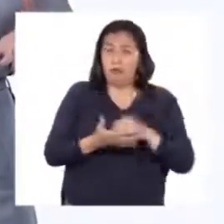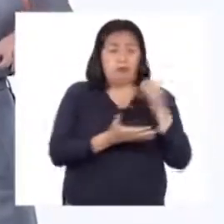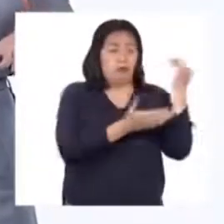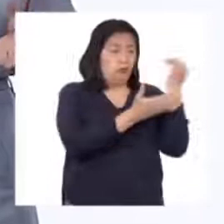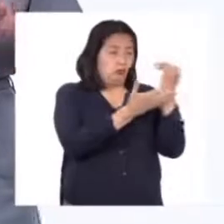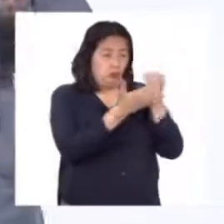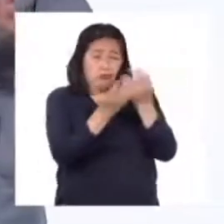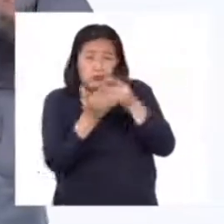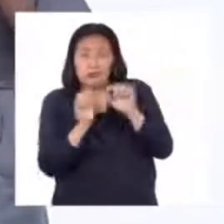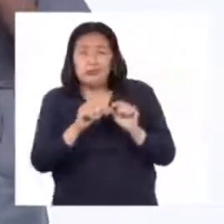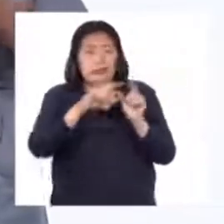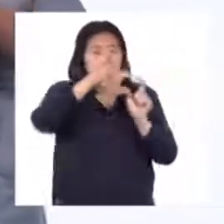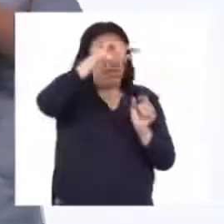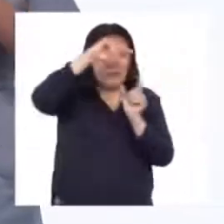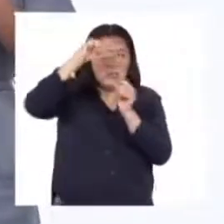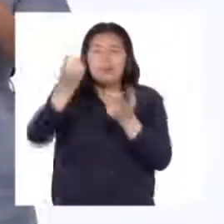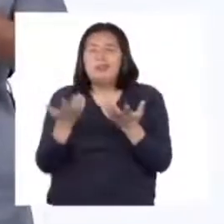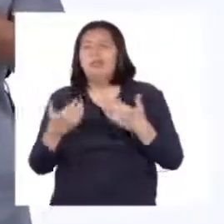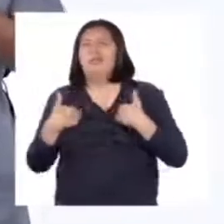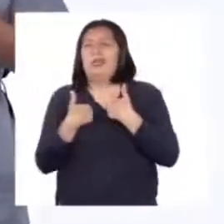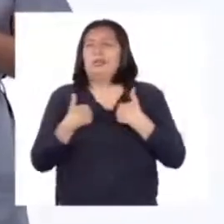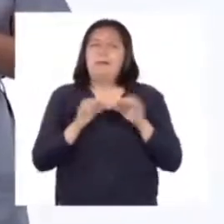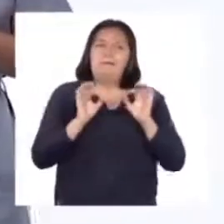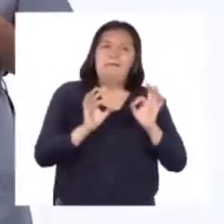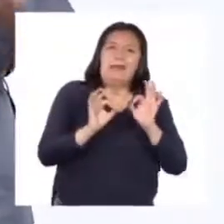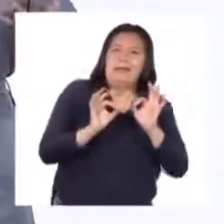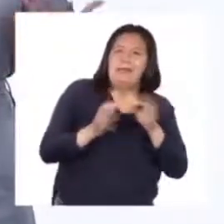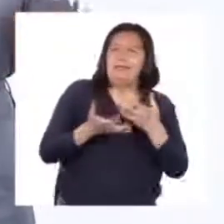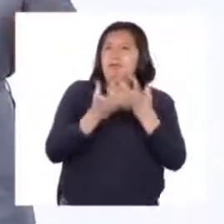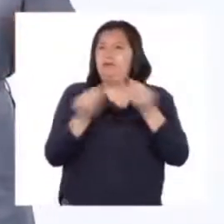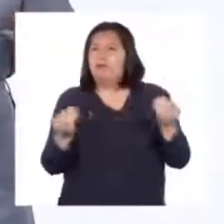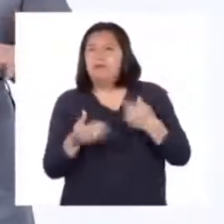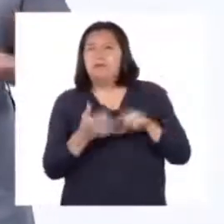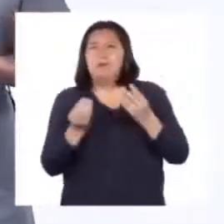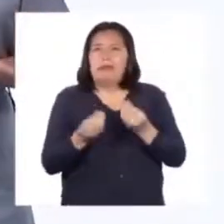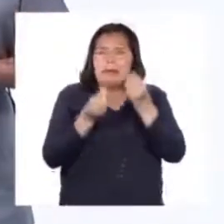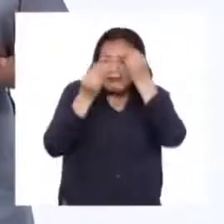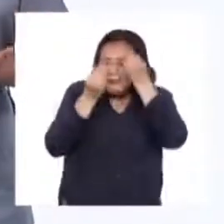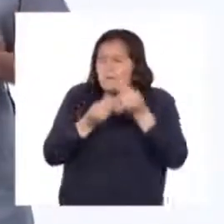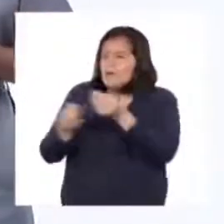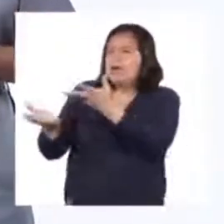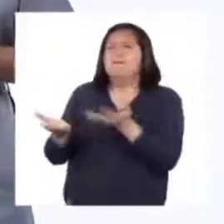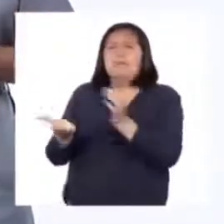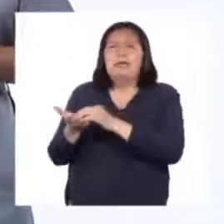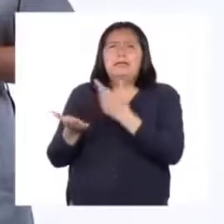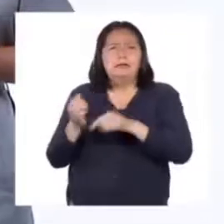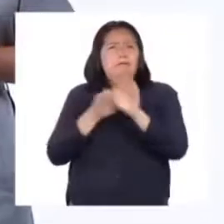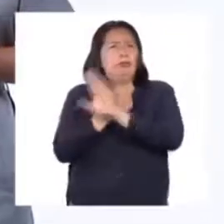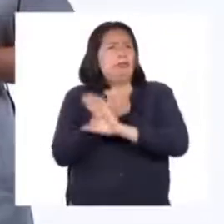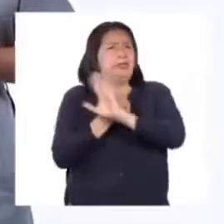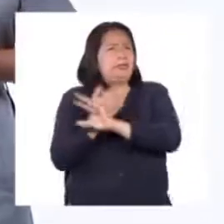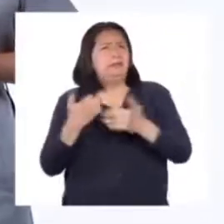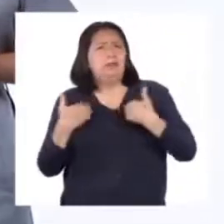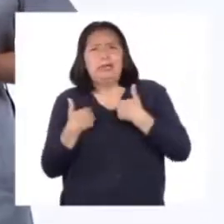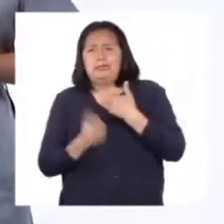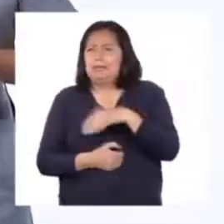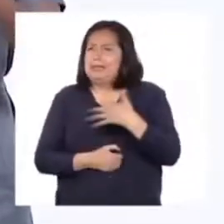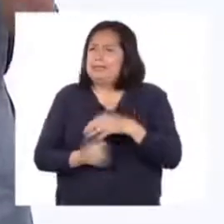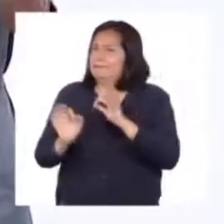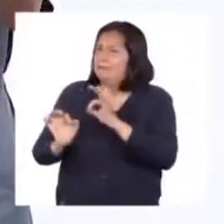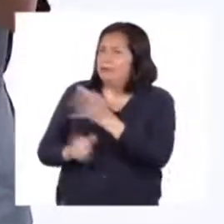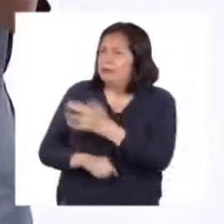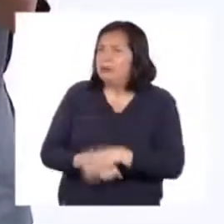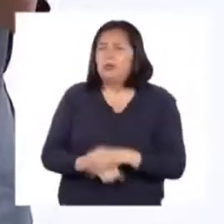gráficos estadísticos sobre los animales en riesgo de extinción para poder brindar mayor información y proteger a nuestros animales en